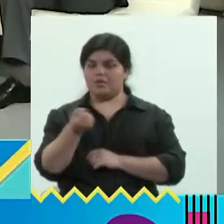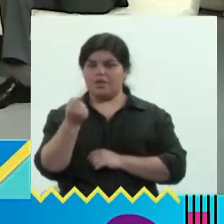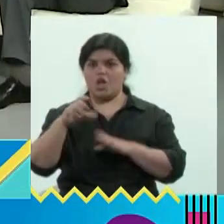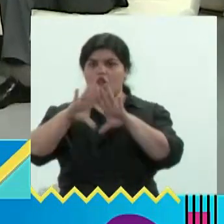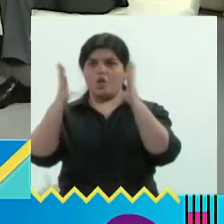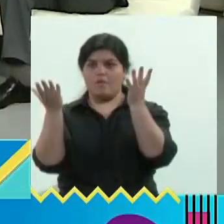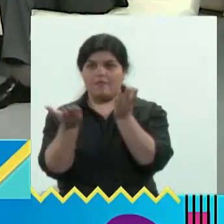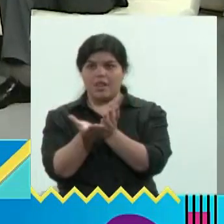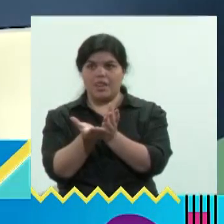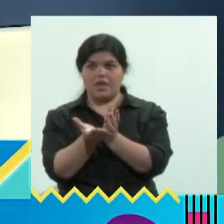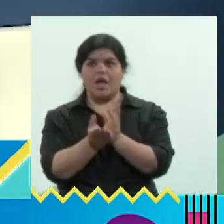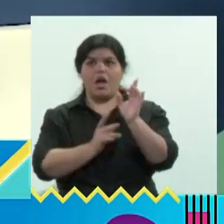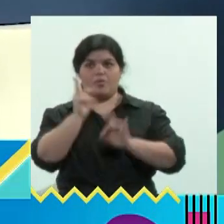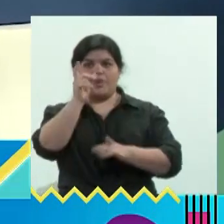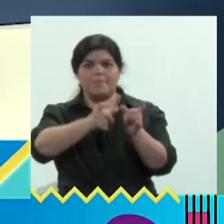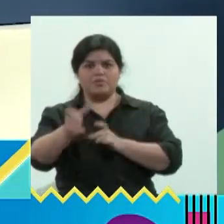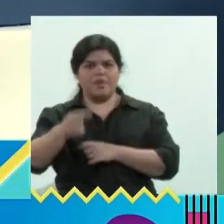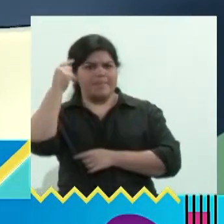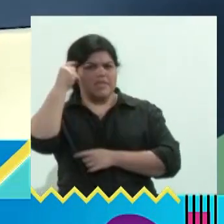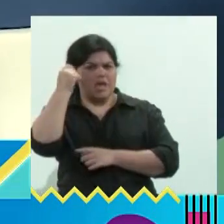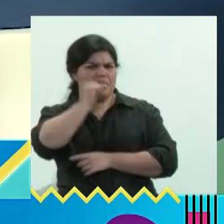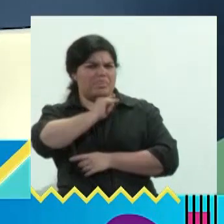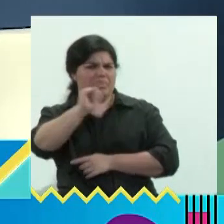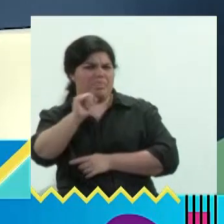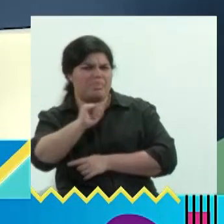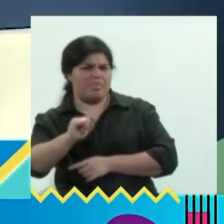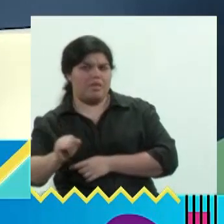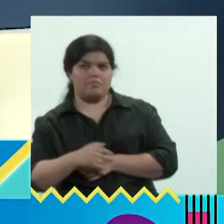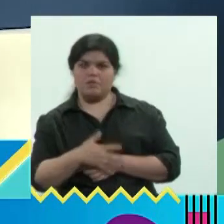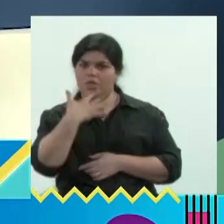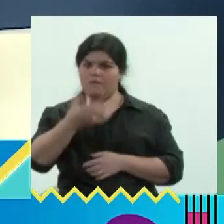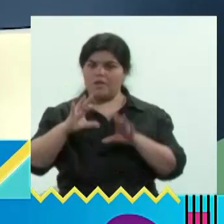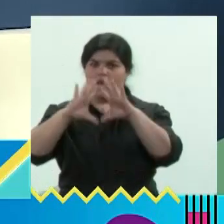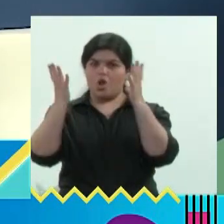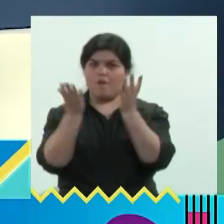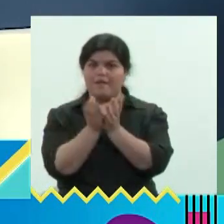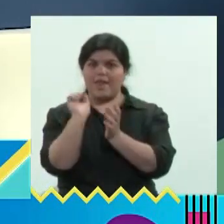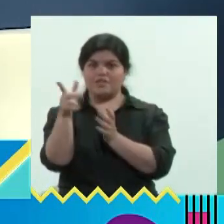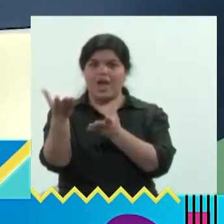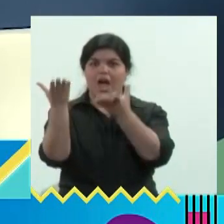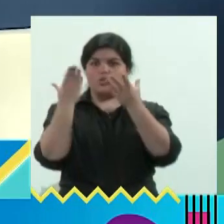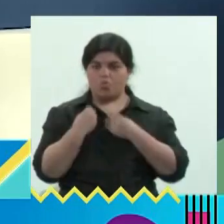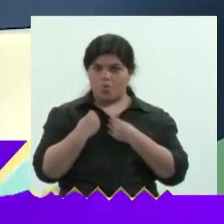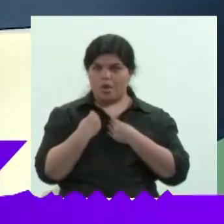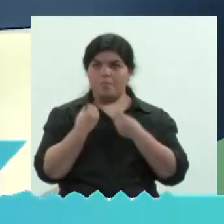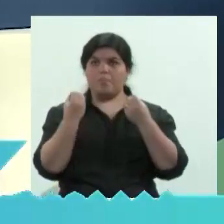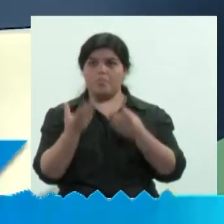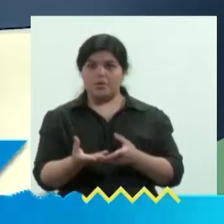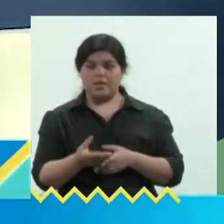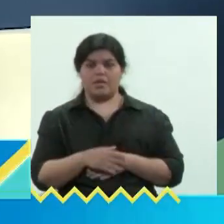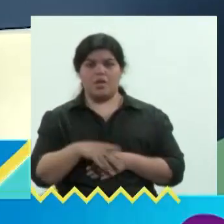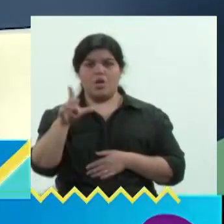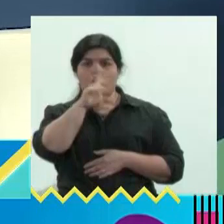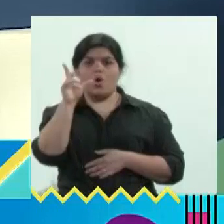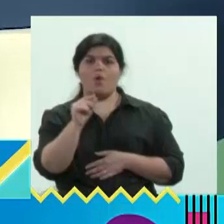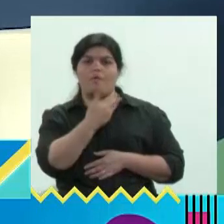globalización, algunas personas la plantean en términos negativos. Lo que pasa es que la globalización te genera una gran oportunidad, porque baja el perfil de los estados